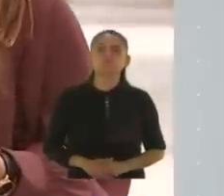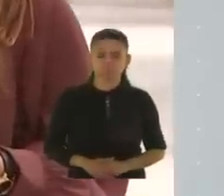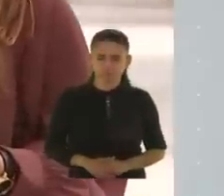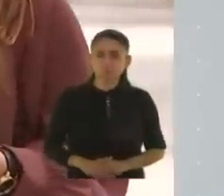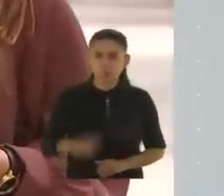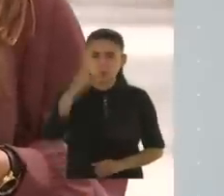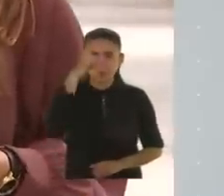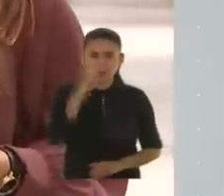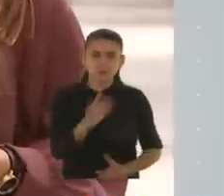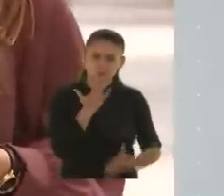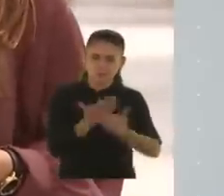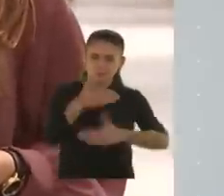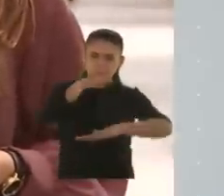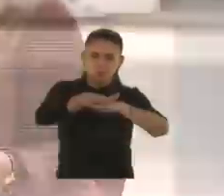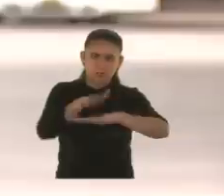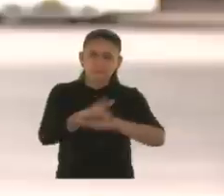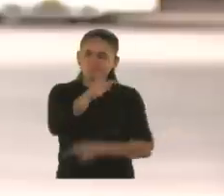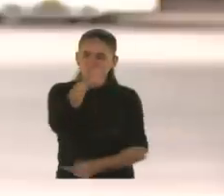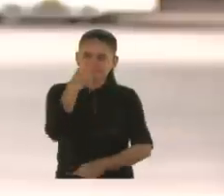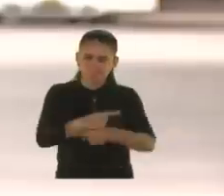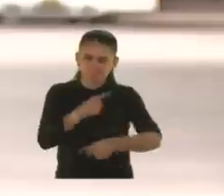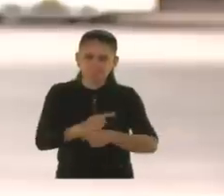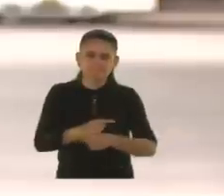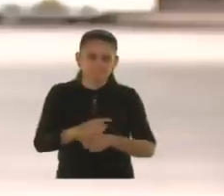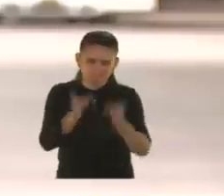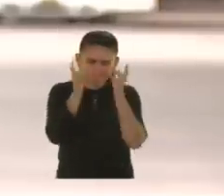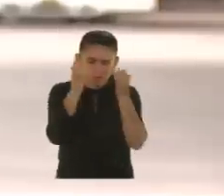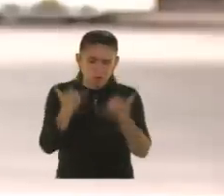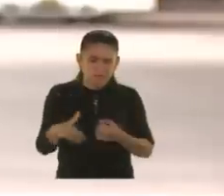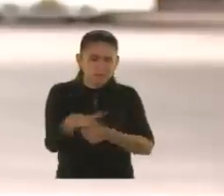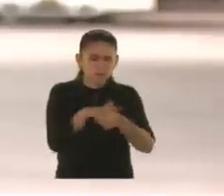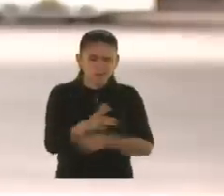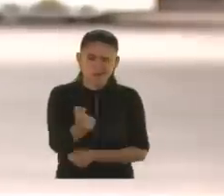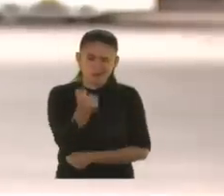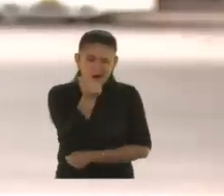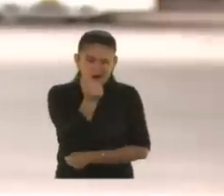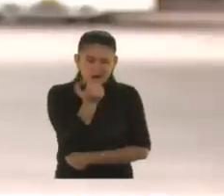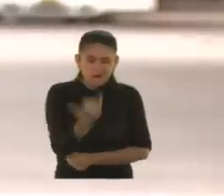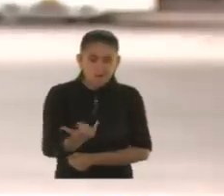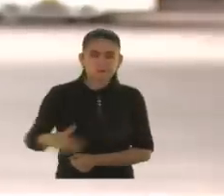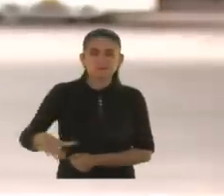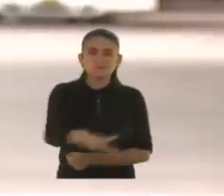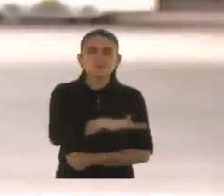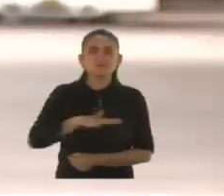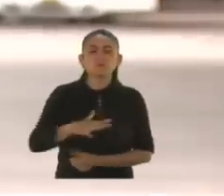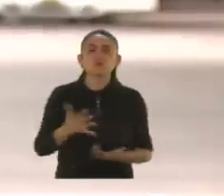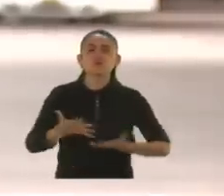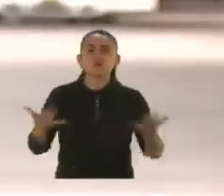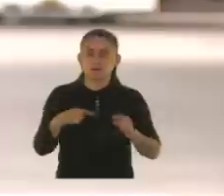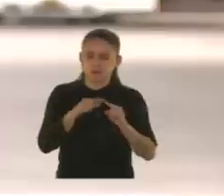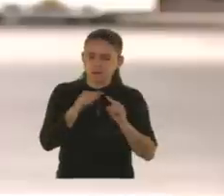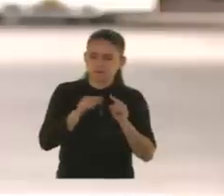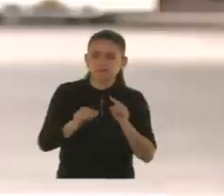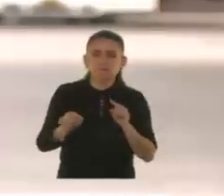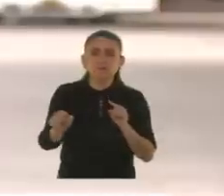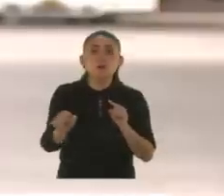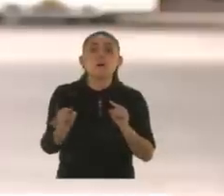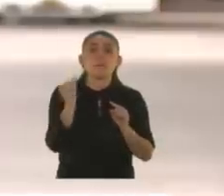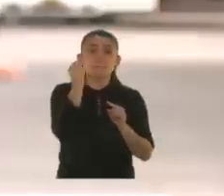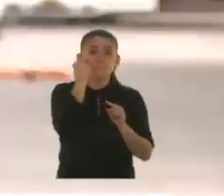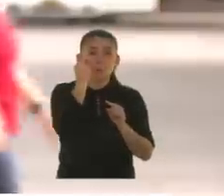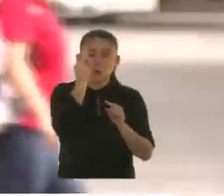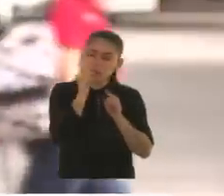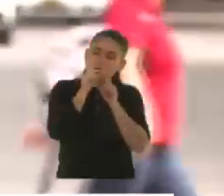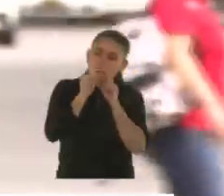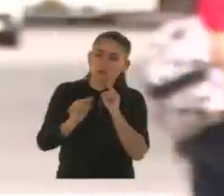Rosy, muy buenas tardes. Así es bastante crítica la situación en este corregimiento del municipio de Buga.